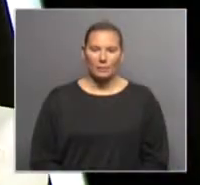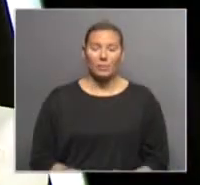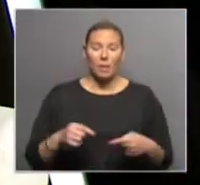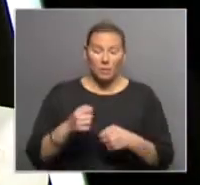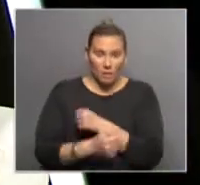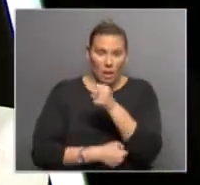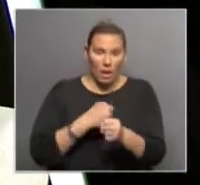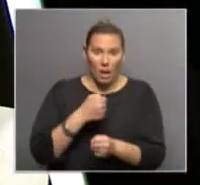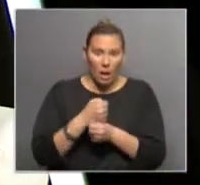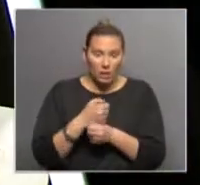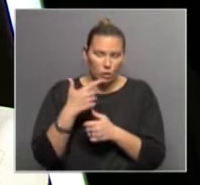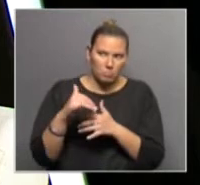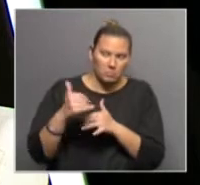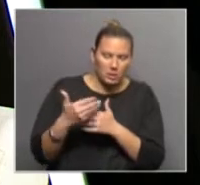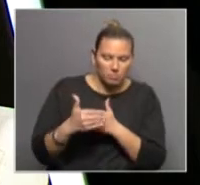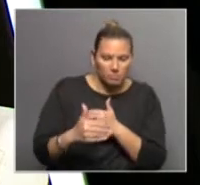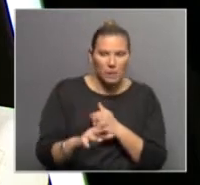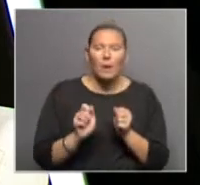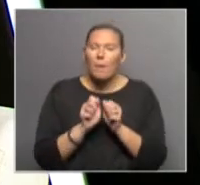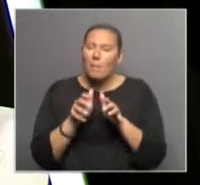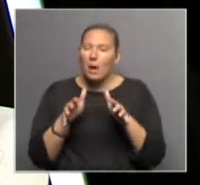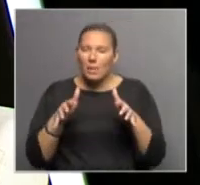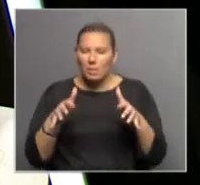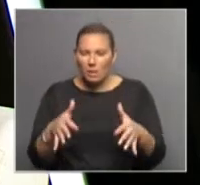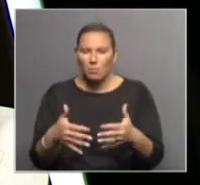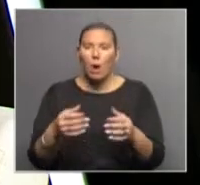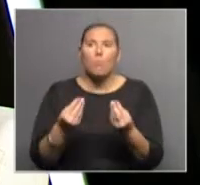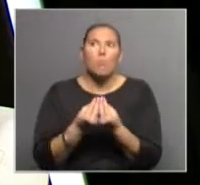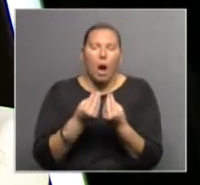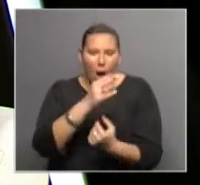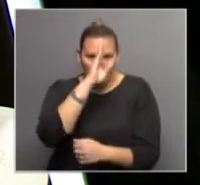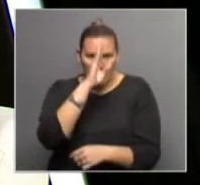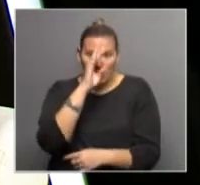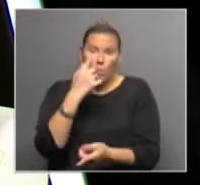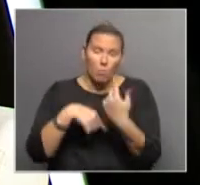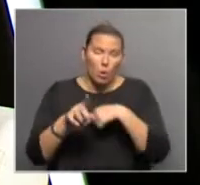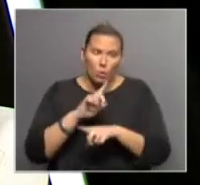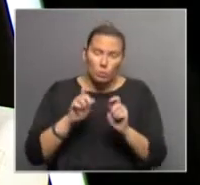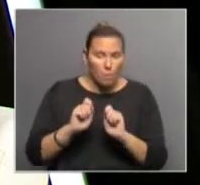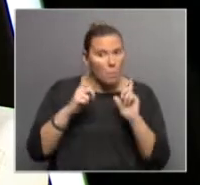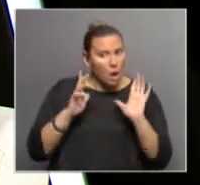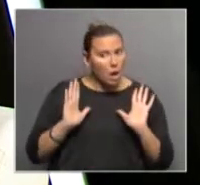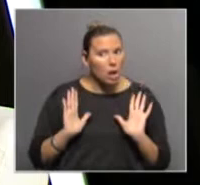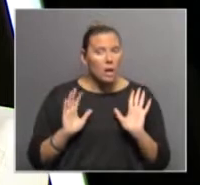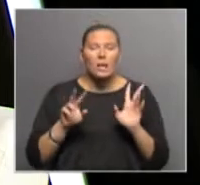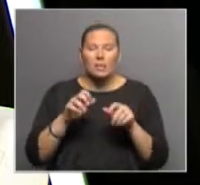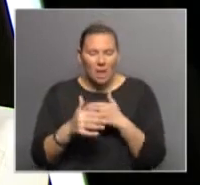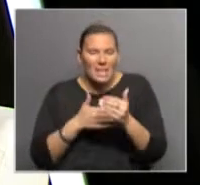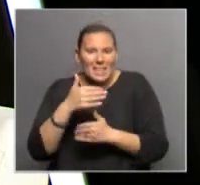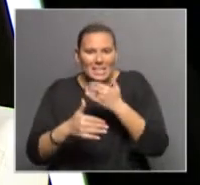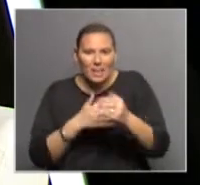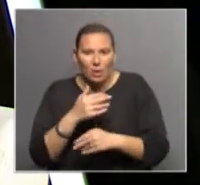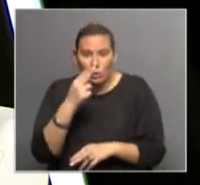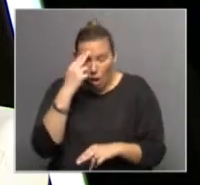En este año y tanto que llevamos de pandemia, mucho hemos aprendido, pero todavía mucho nos sorprende de lo que es el desarrollo de